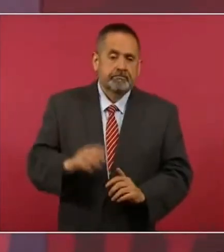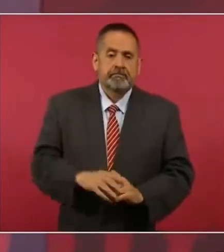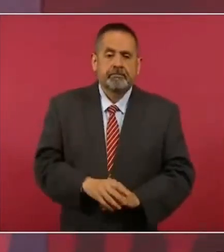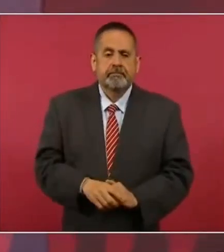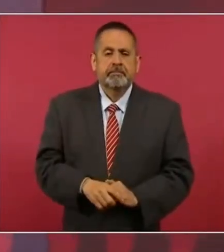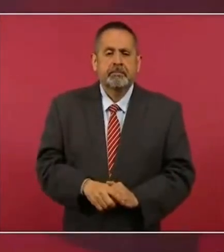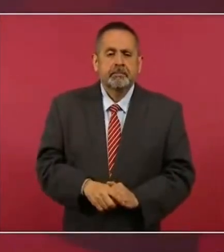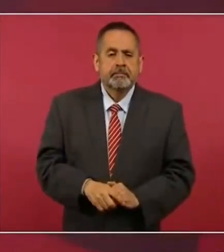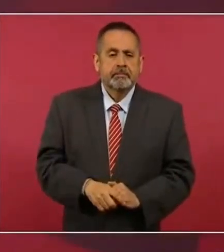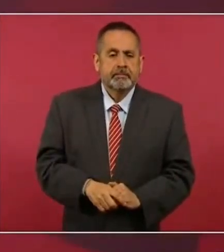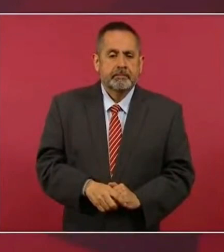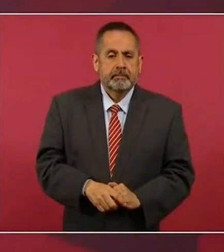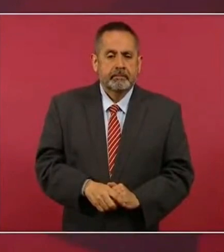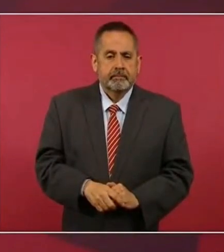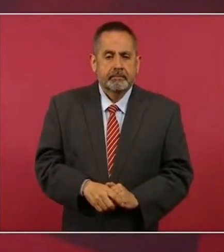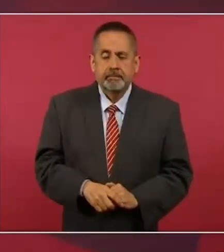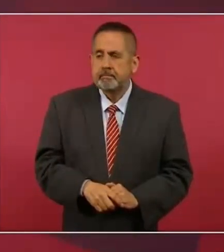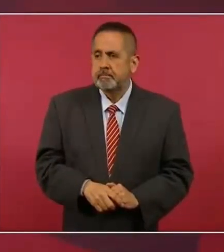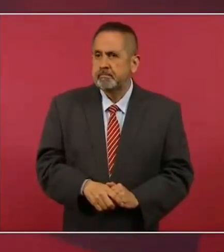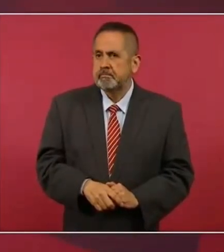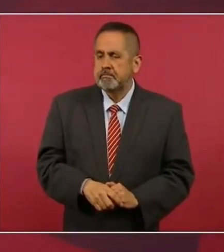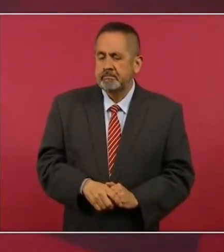sin duda